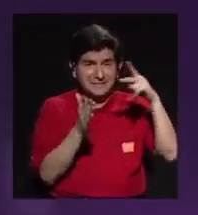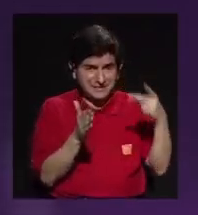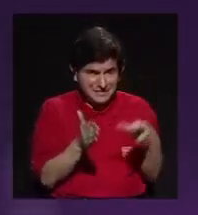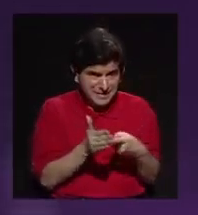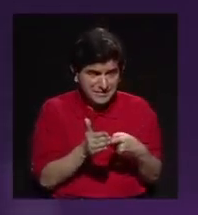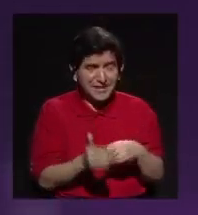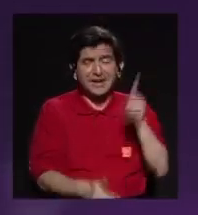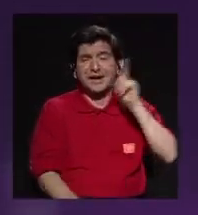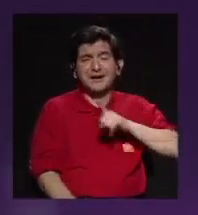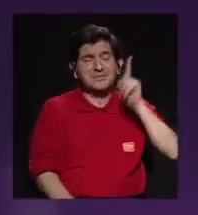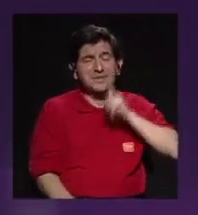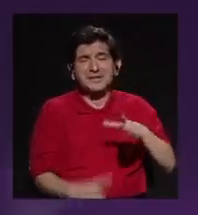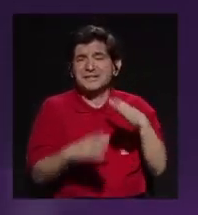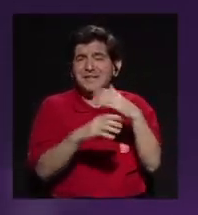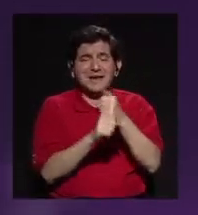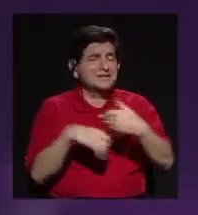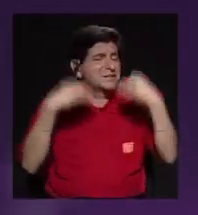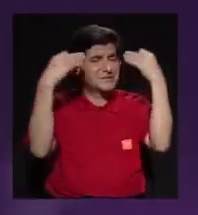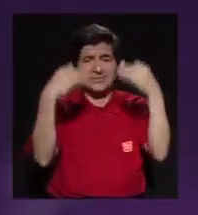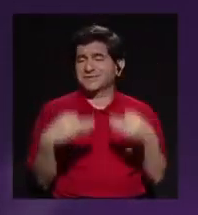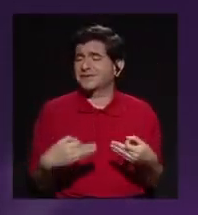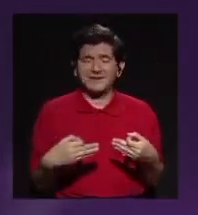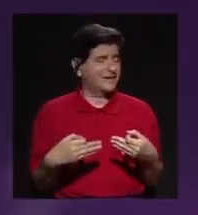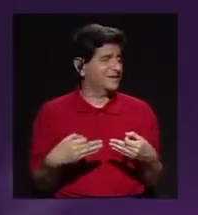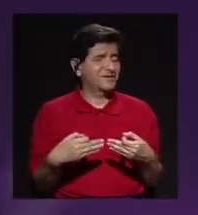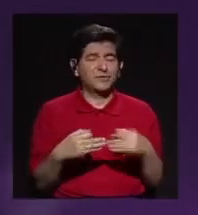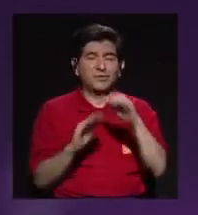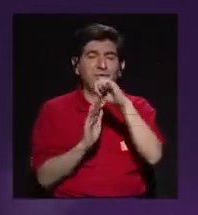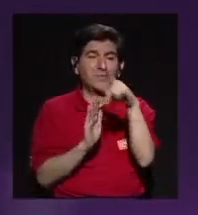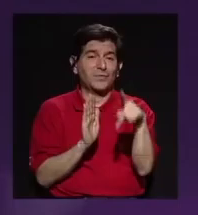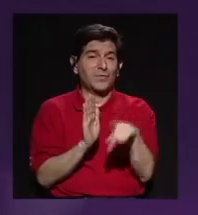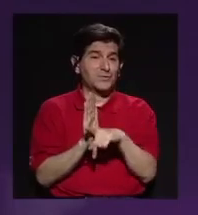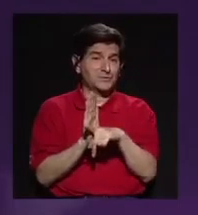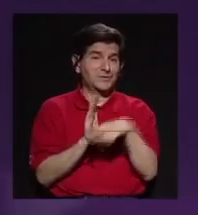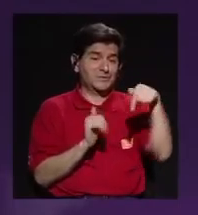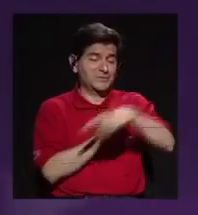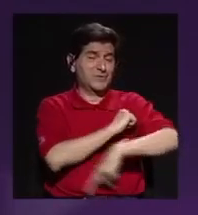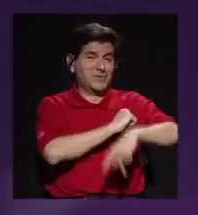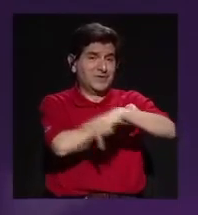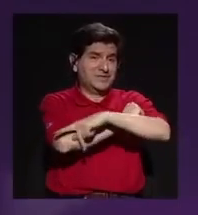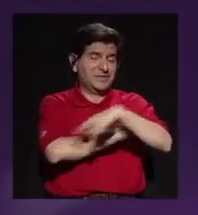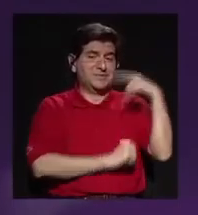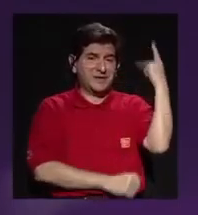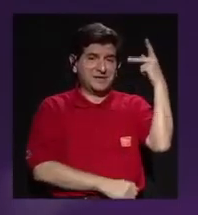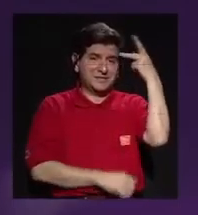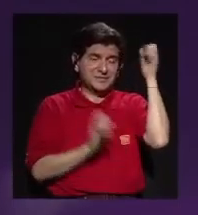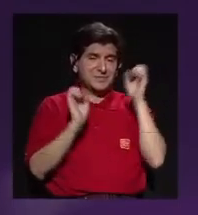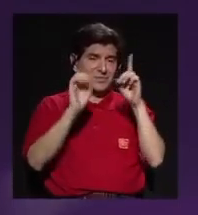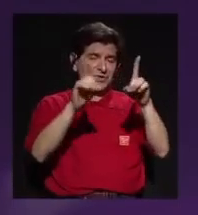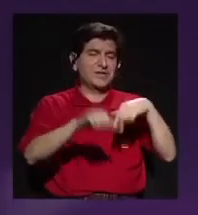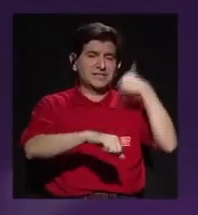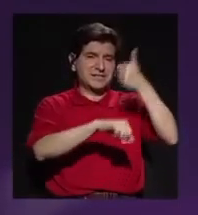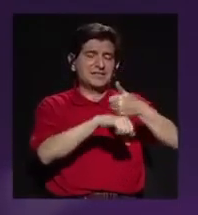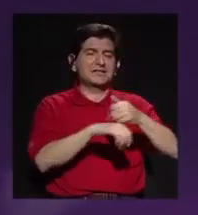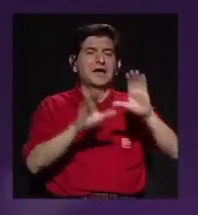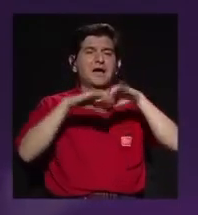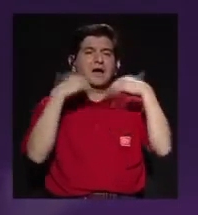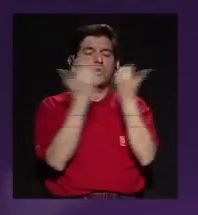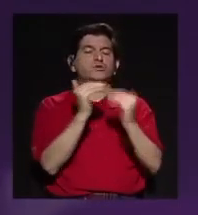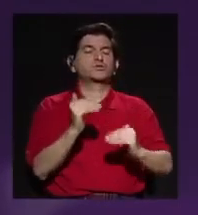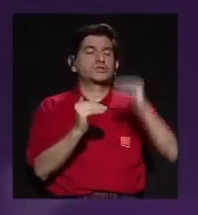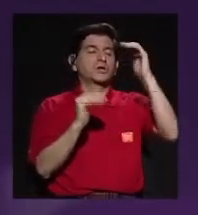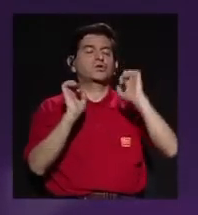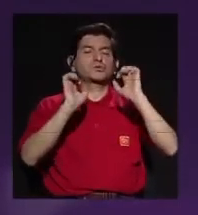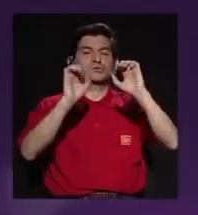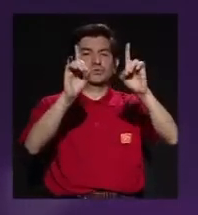sea, es mentira que lo va a poder hacer por decreto. Por constitución política en este país, la política educativa la define el Consejo Superior de